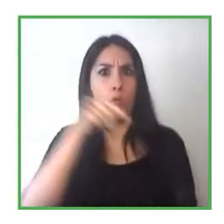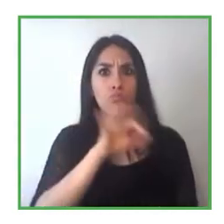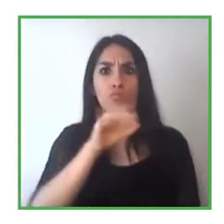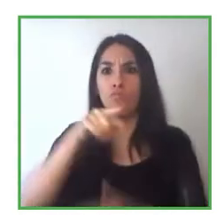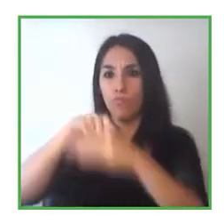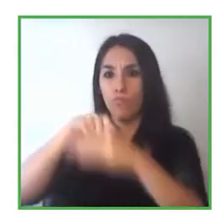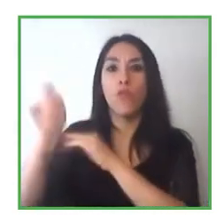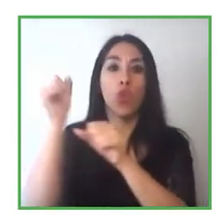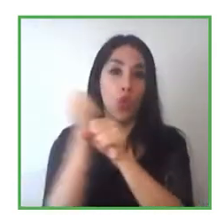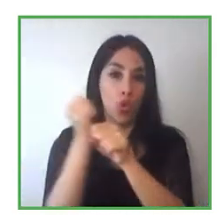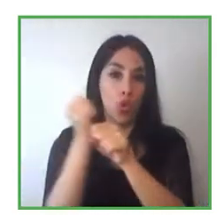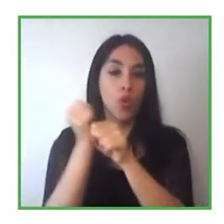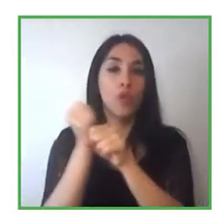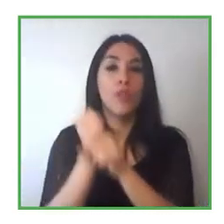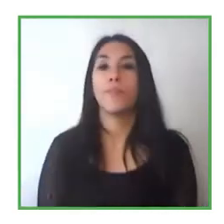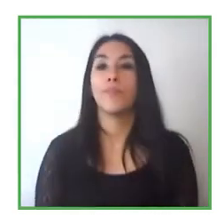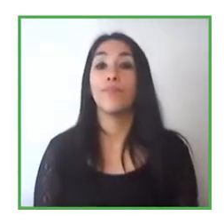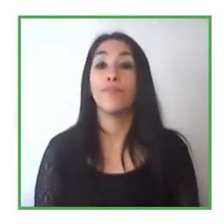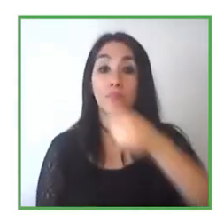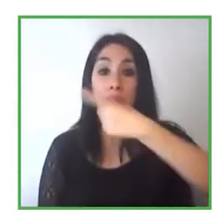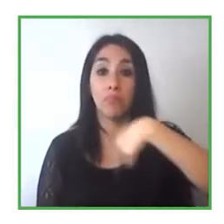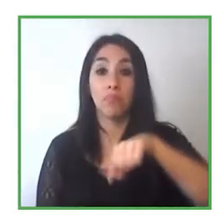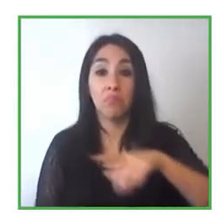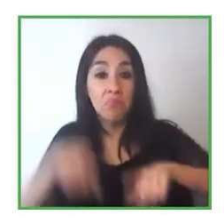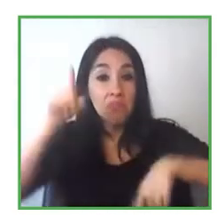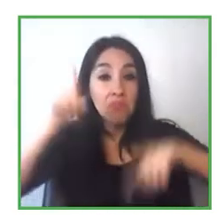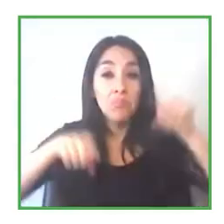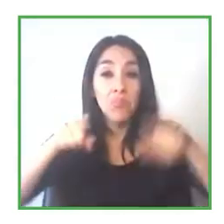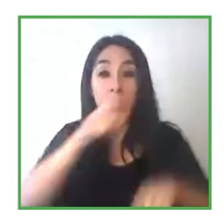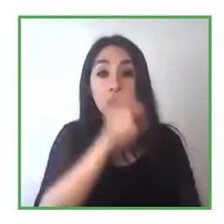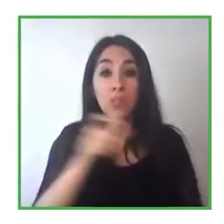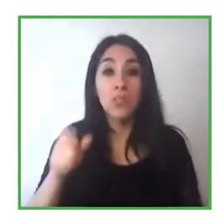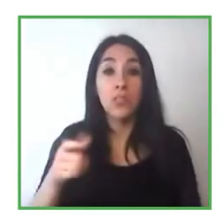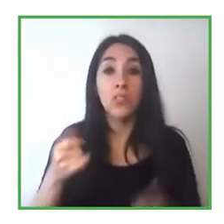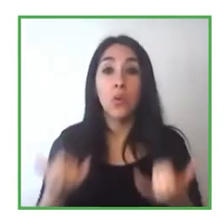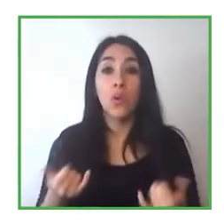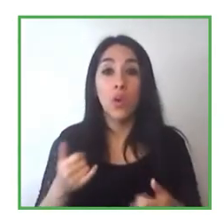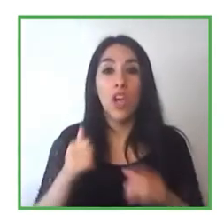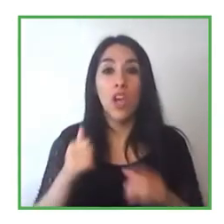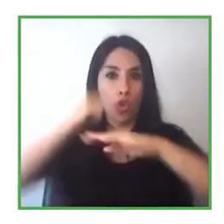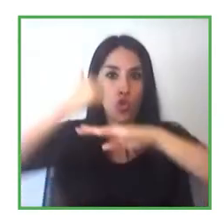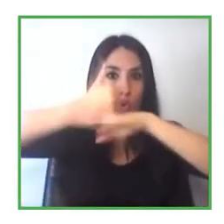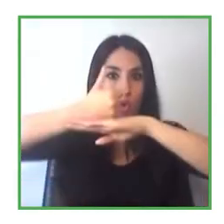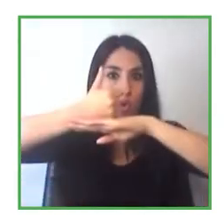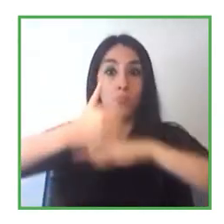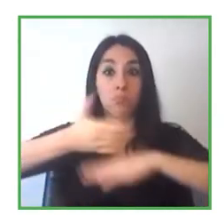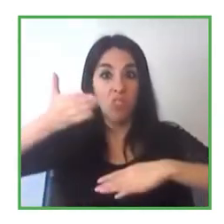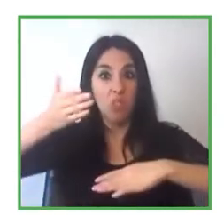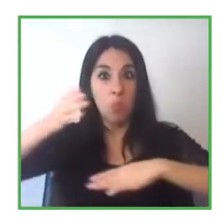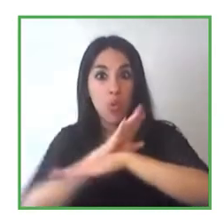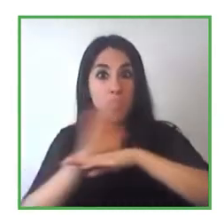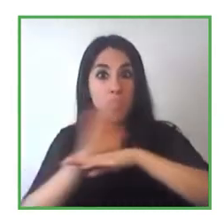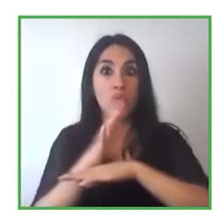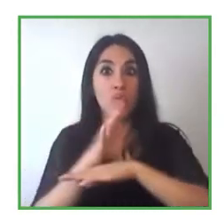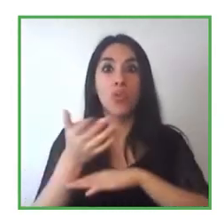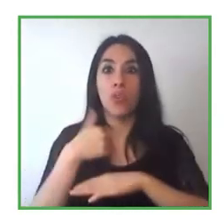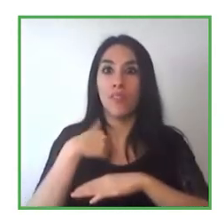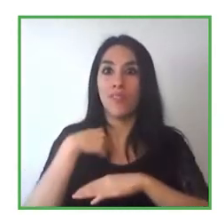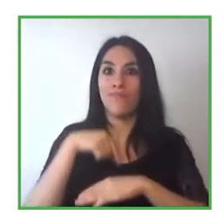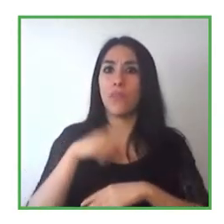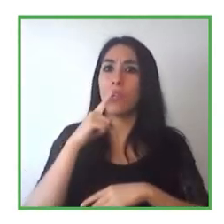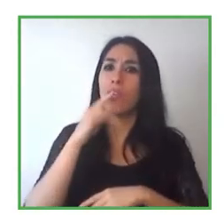testimonios de directores, directivos de empresas que dicen que ese candidato Incorpora es un buen